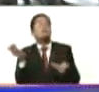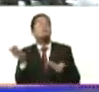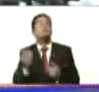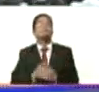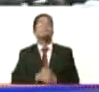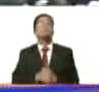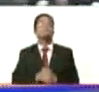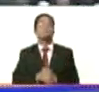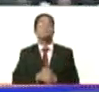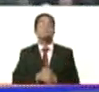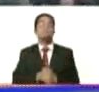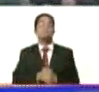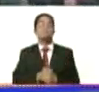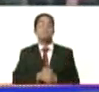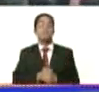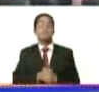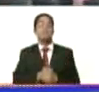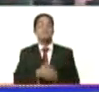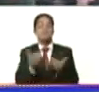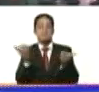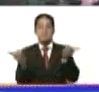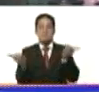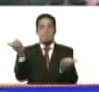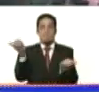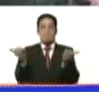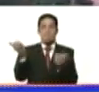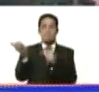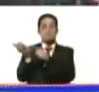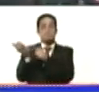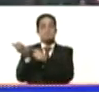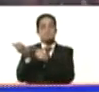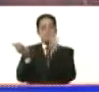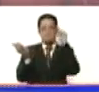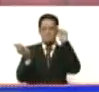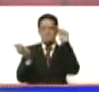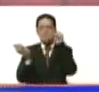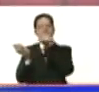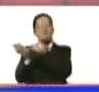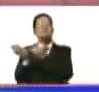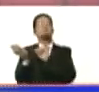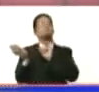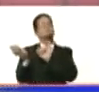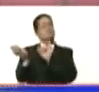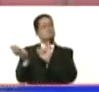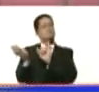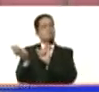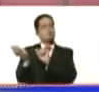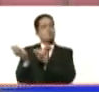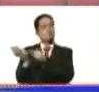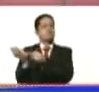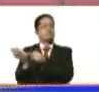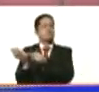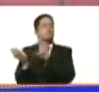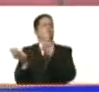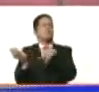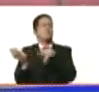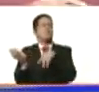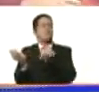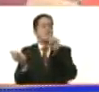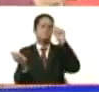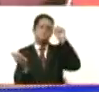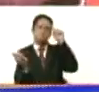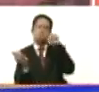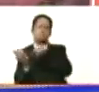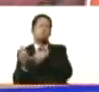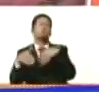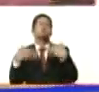incanjeable, lo que es un fin en sí mismo y por tanto nunca será un medio para propósitos bastardo,